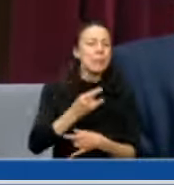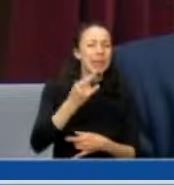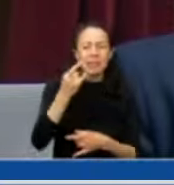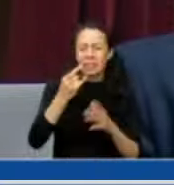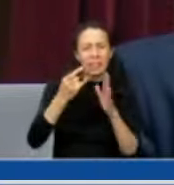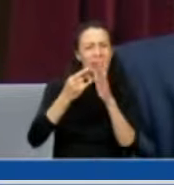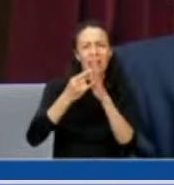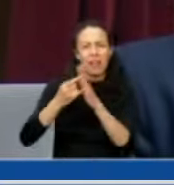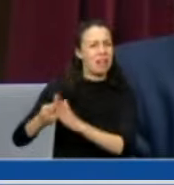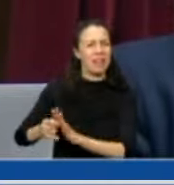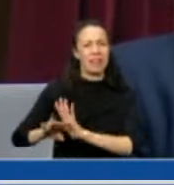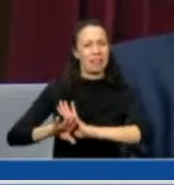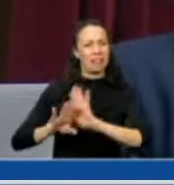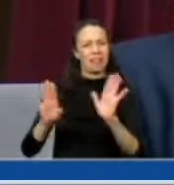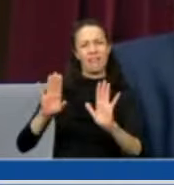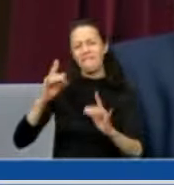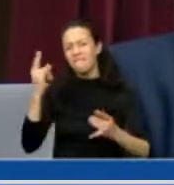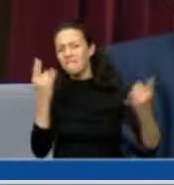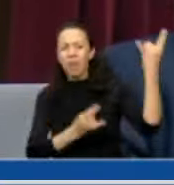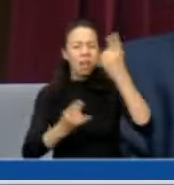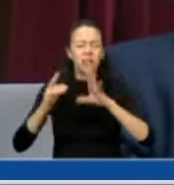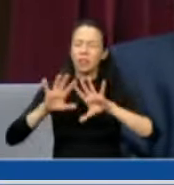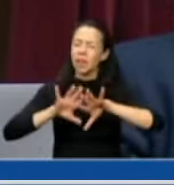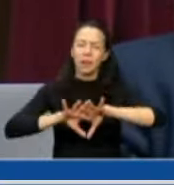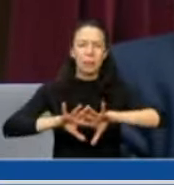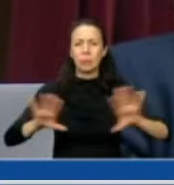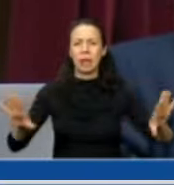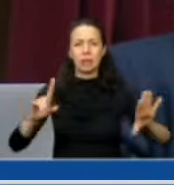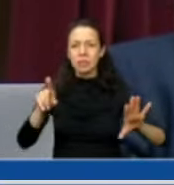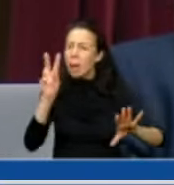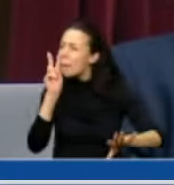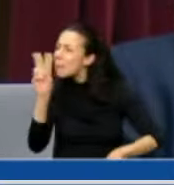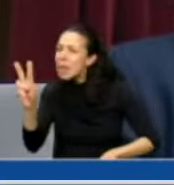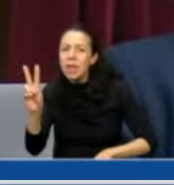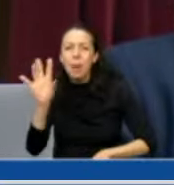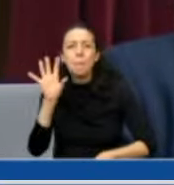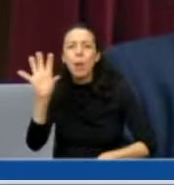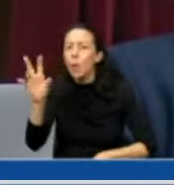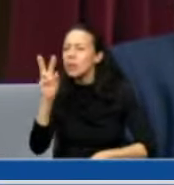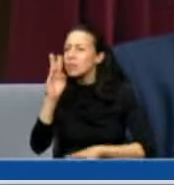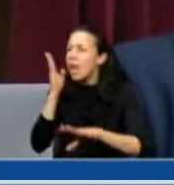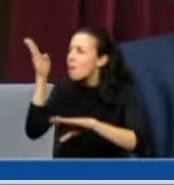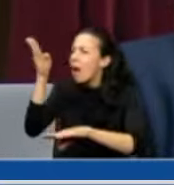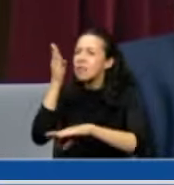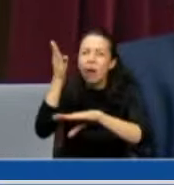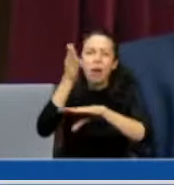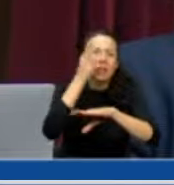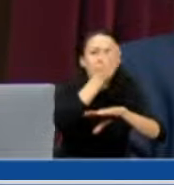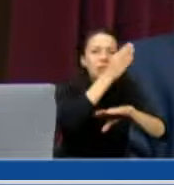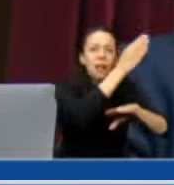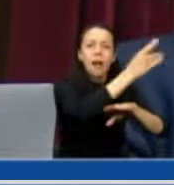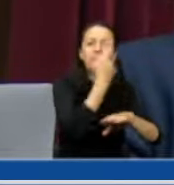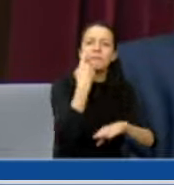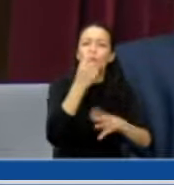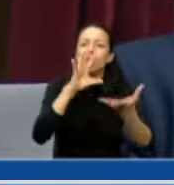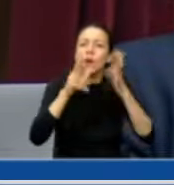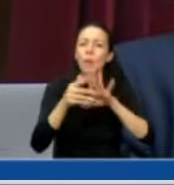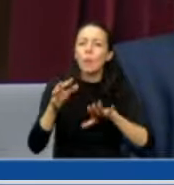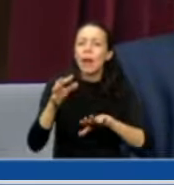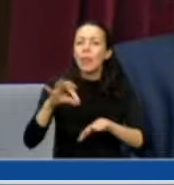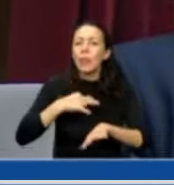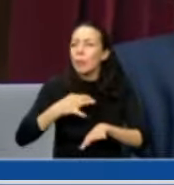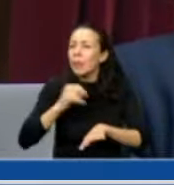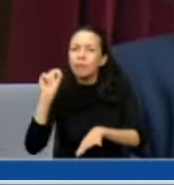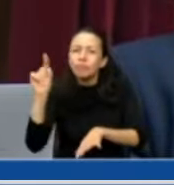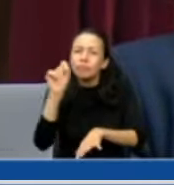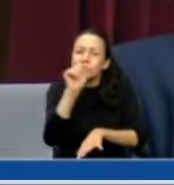El liberalismo es otra cosa, y fundamentalmente el liberalismo clásico, donde realmente se respeta al que piensa distinto,